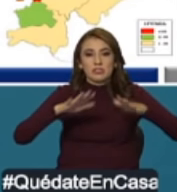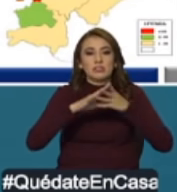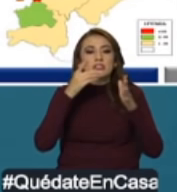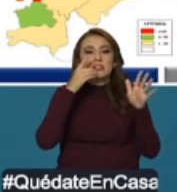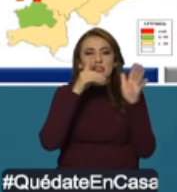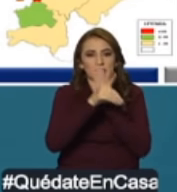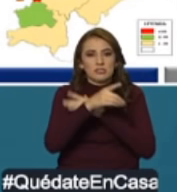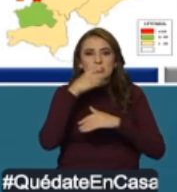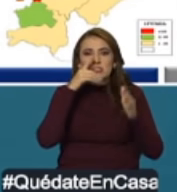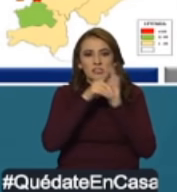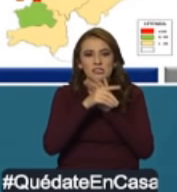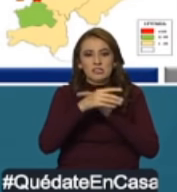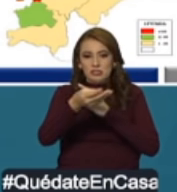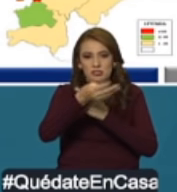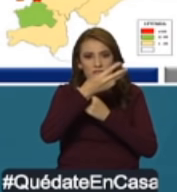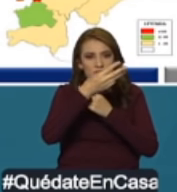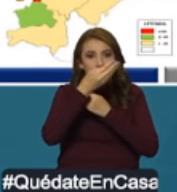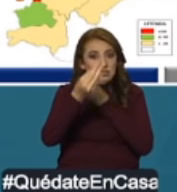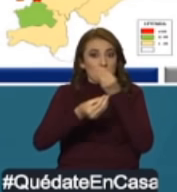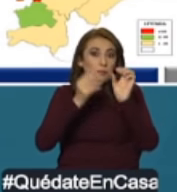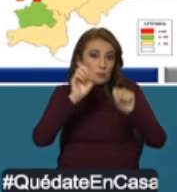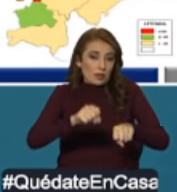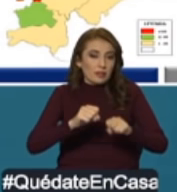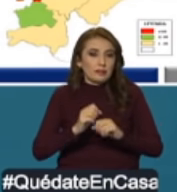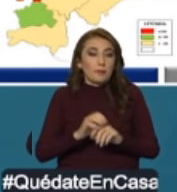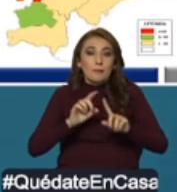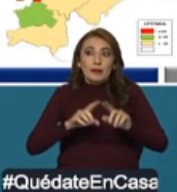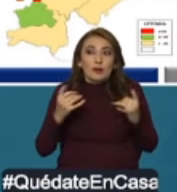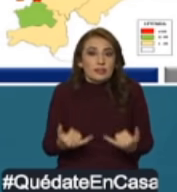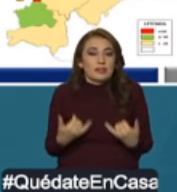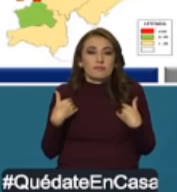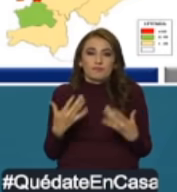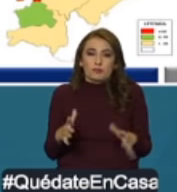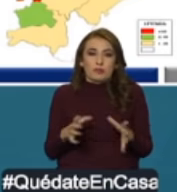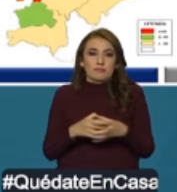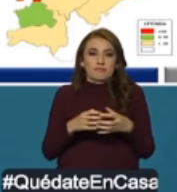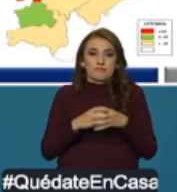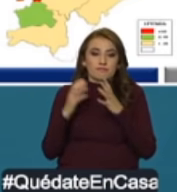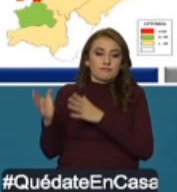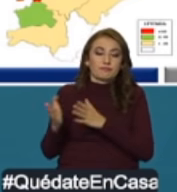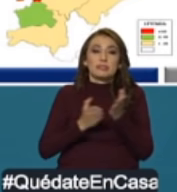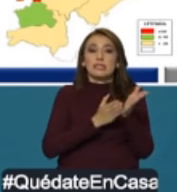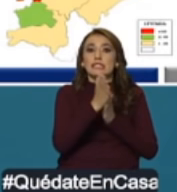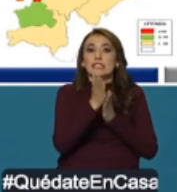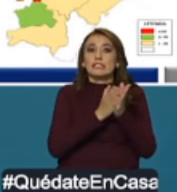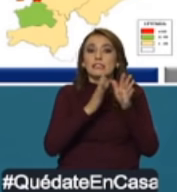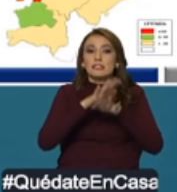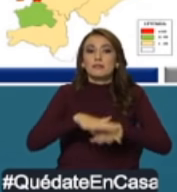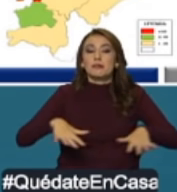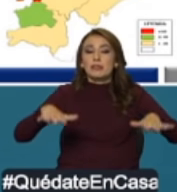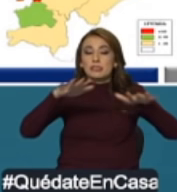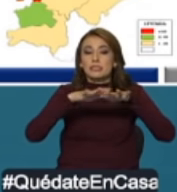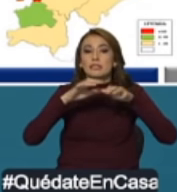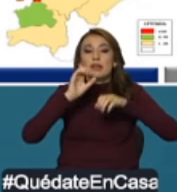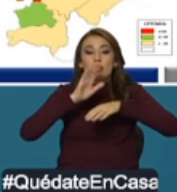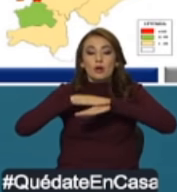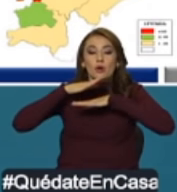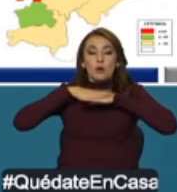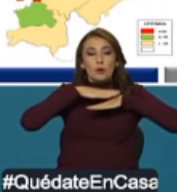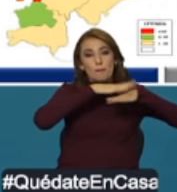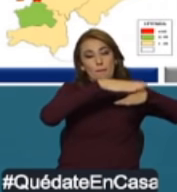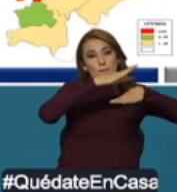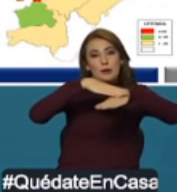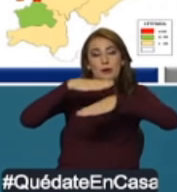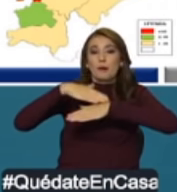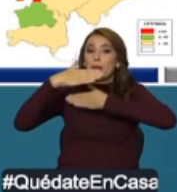Pero nosotros registramos también la demanda de servicios de policía que tienen que ver con delitos que suceden en